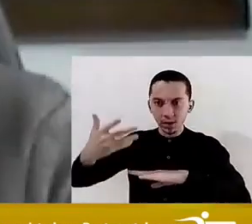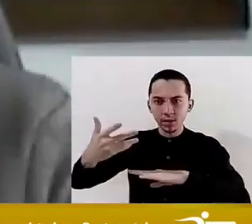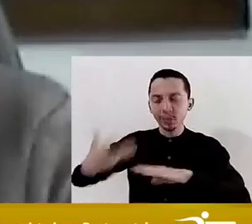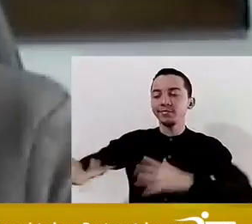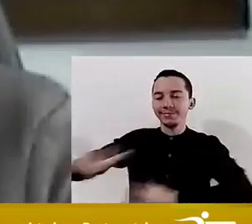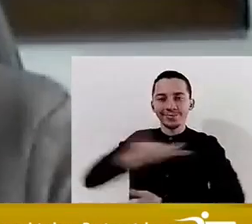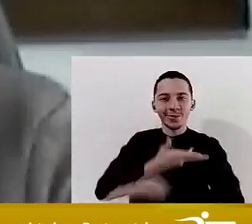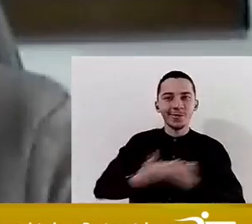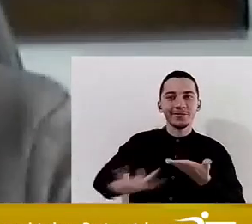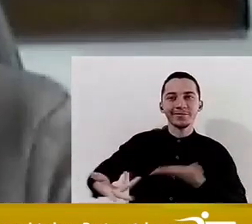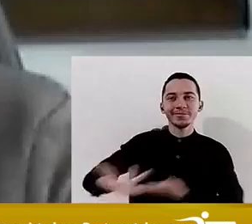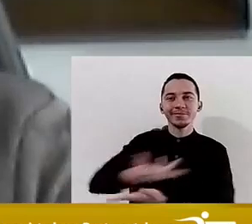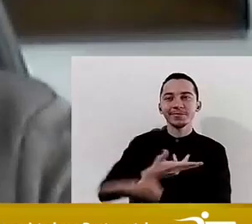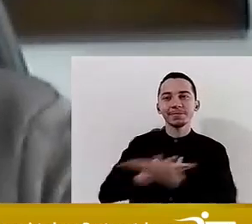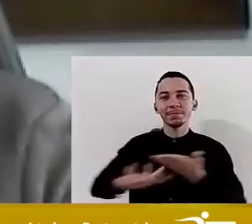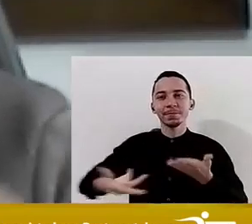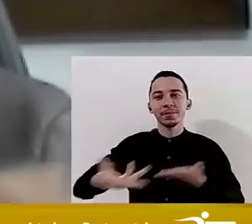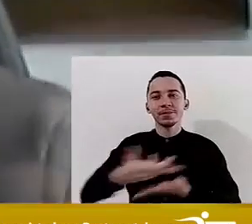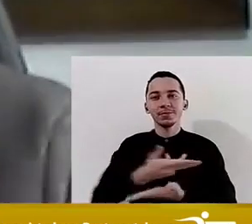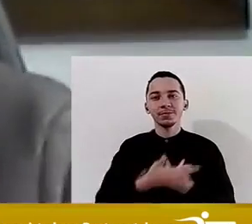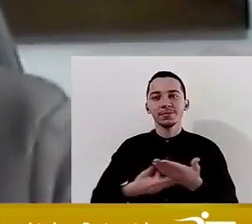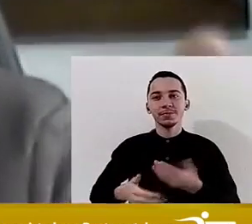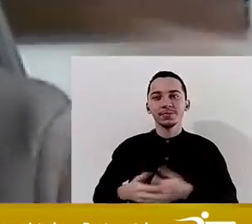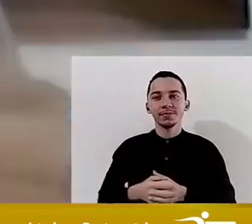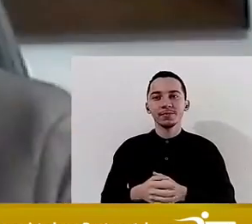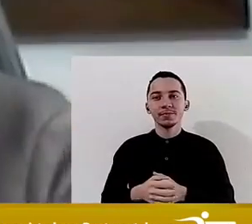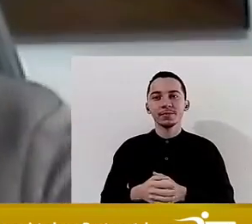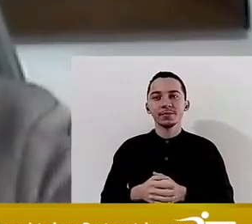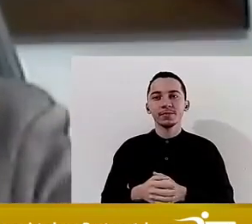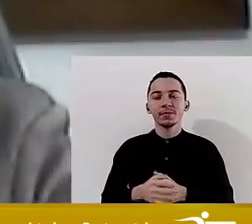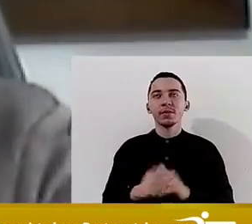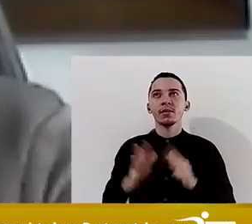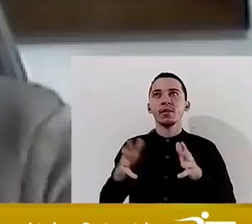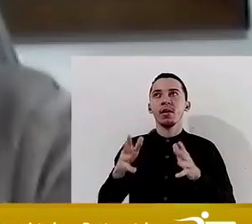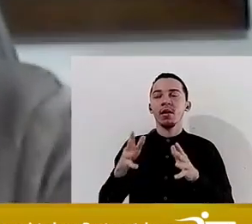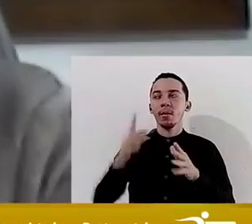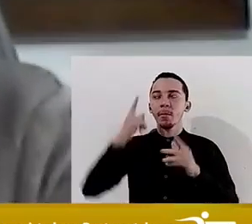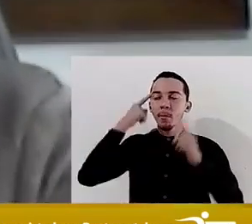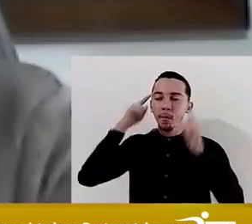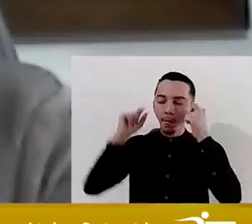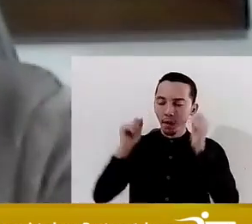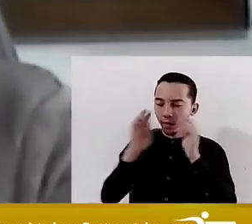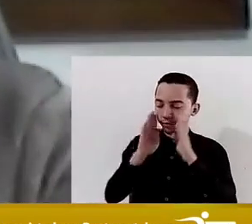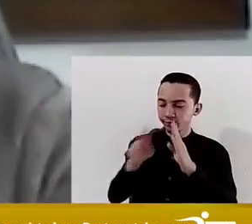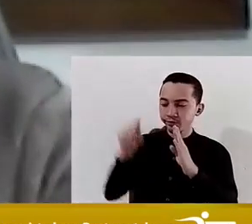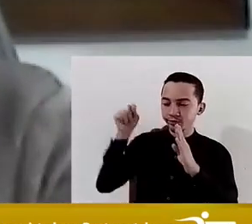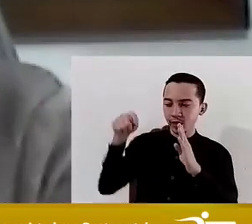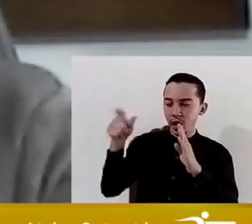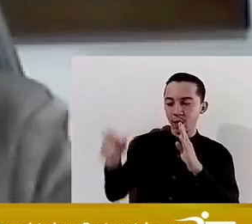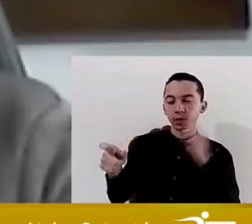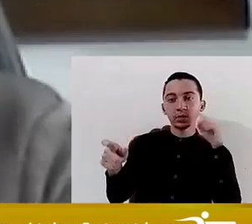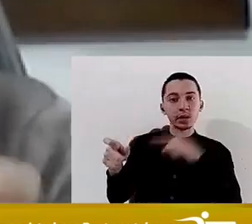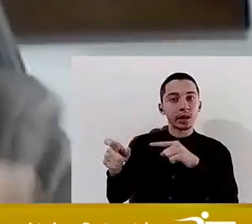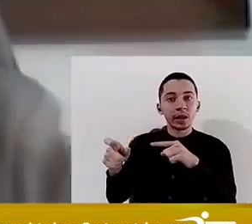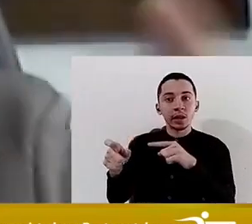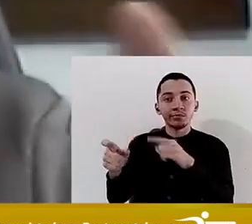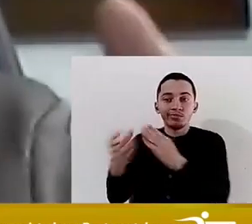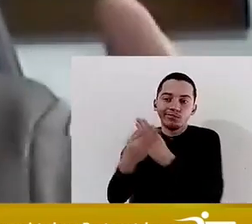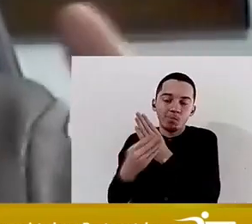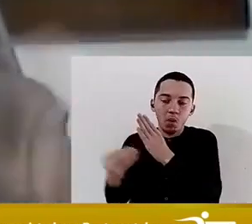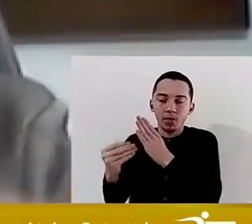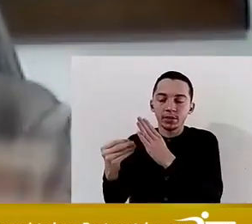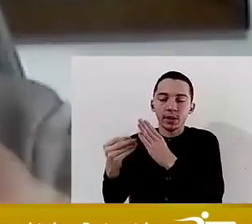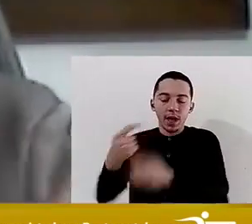La reacción fue de preocuparme por el que tenía menos y yo que tenía más, pues vendí lo que tenía y lo ayudé